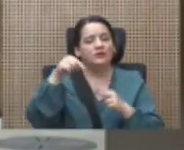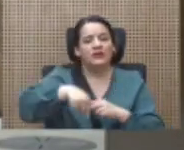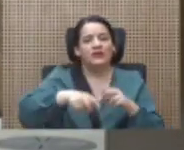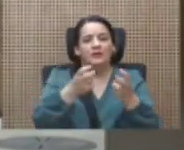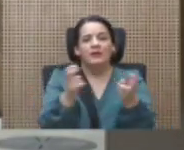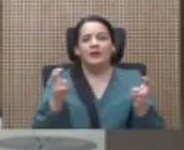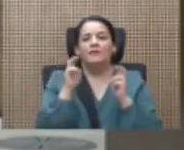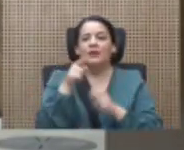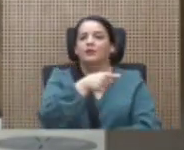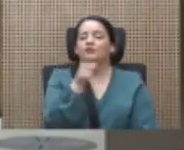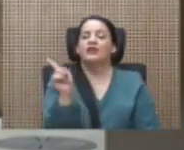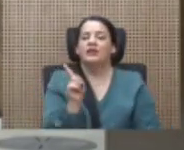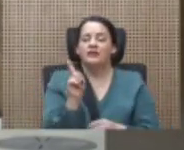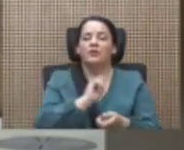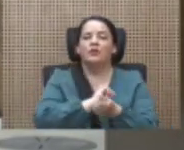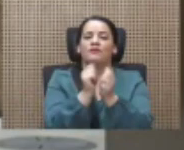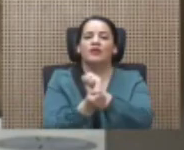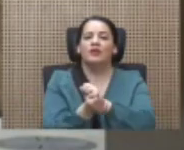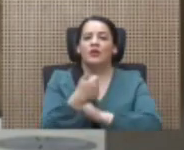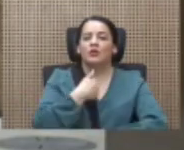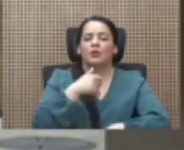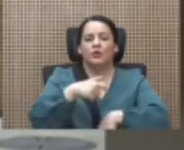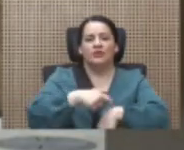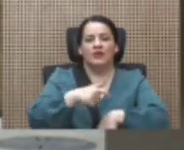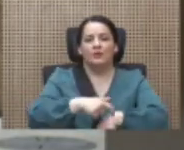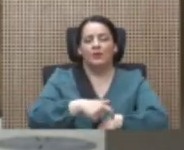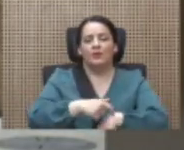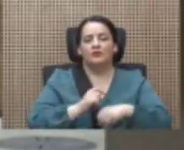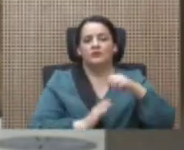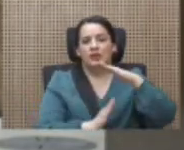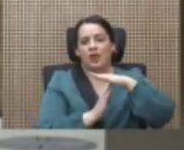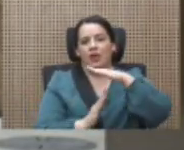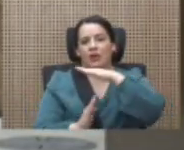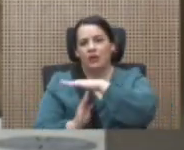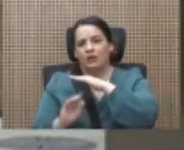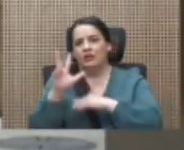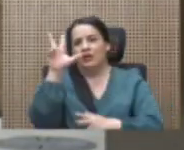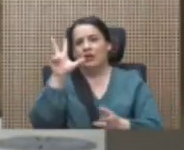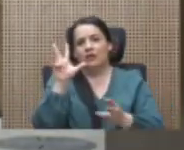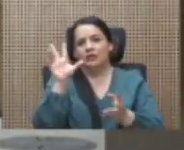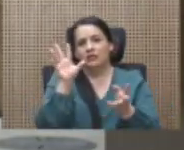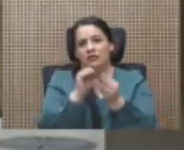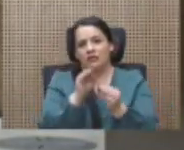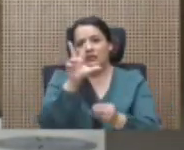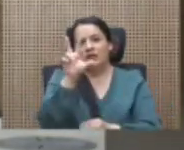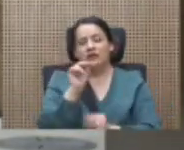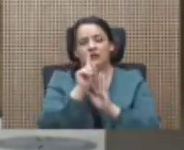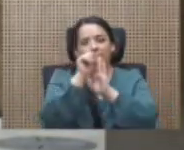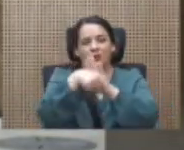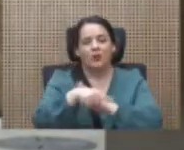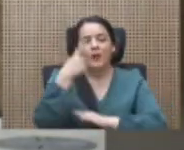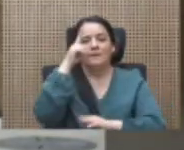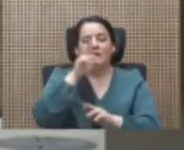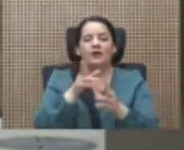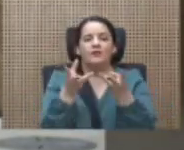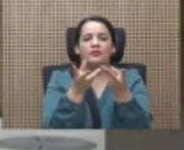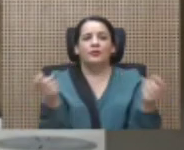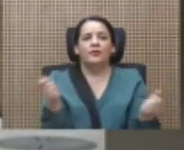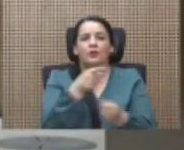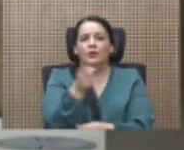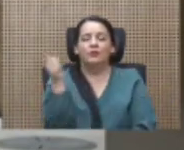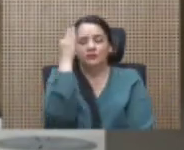modificarla le tomó dos recesos de casi 30 minutos para poder resolver lo que conocían